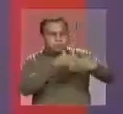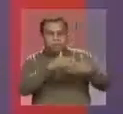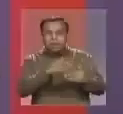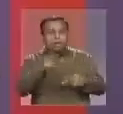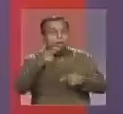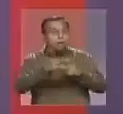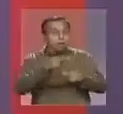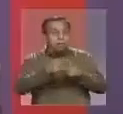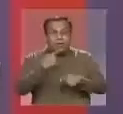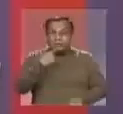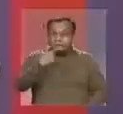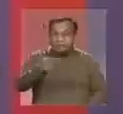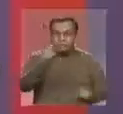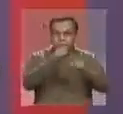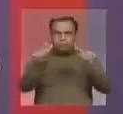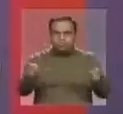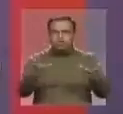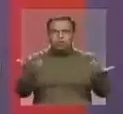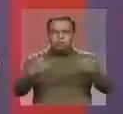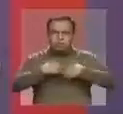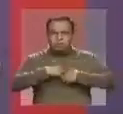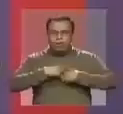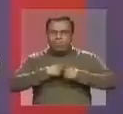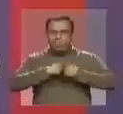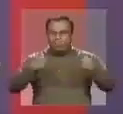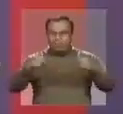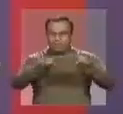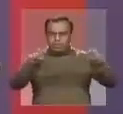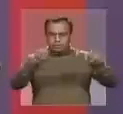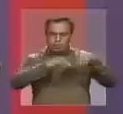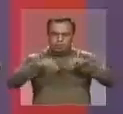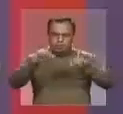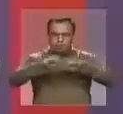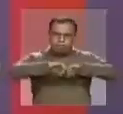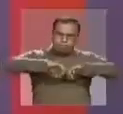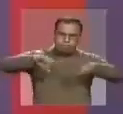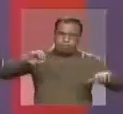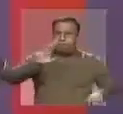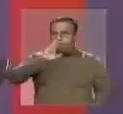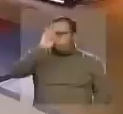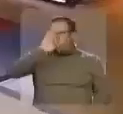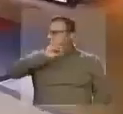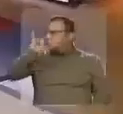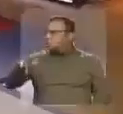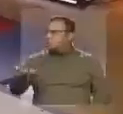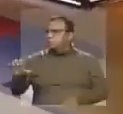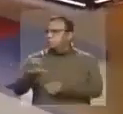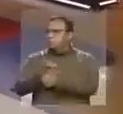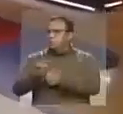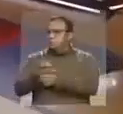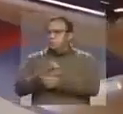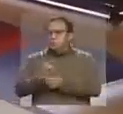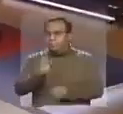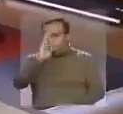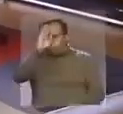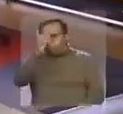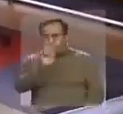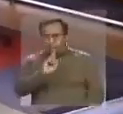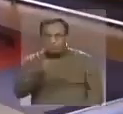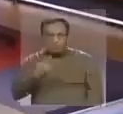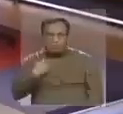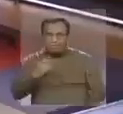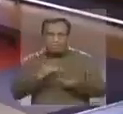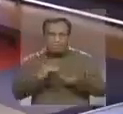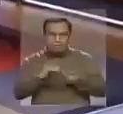se hablan, que es el desarraigo, digamos, de sus territorios. Acostumbrarse a ciudades como Bogotá no es una tarea